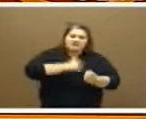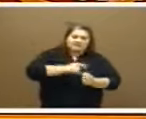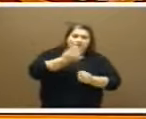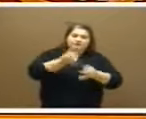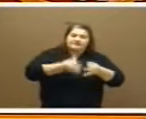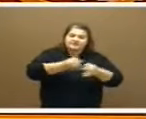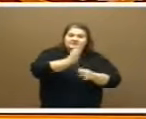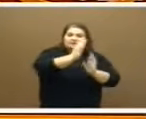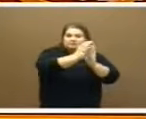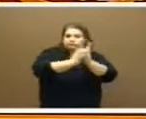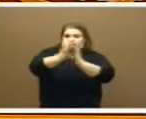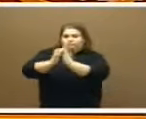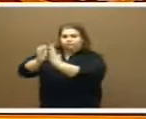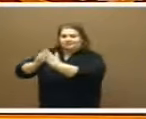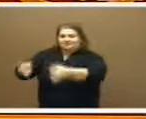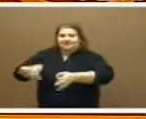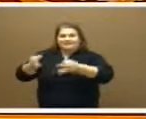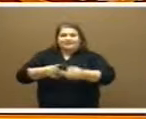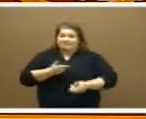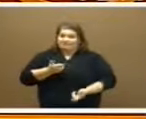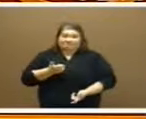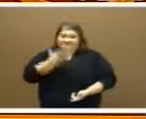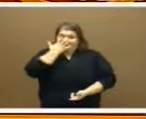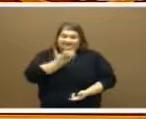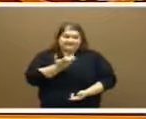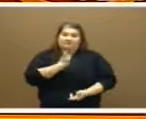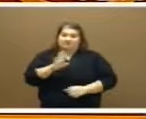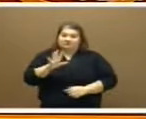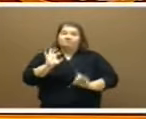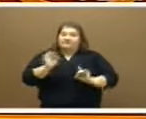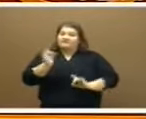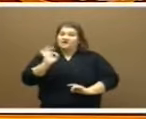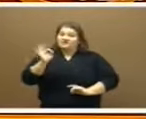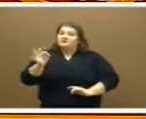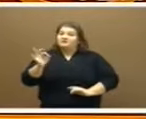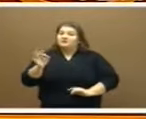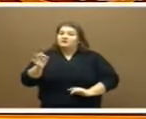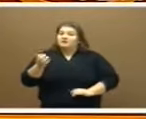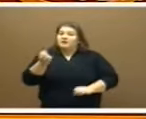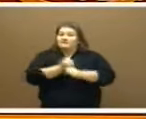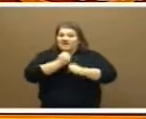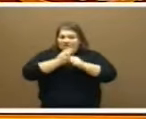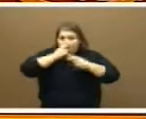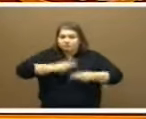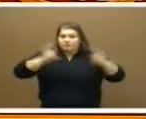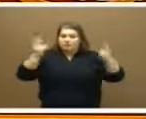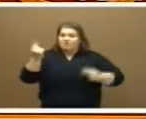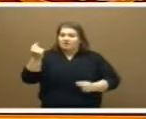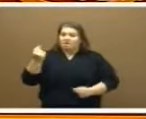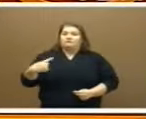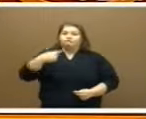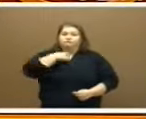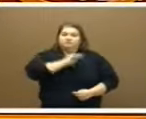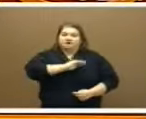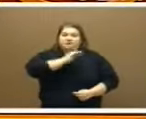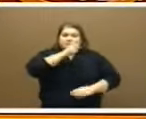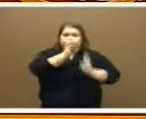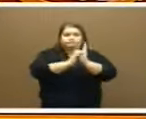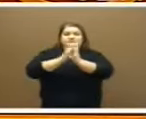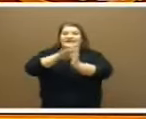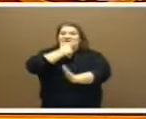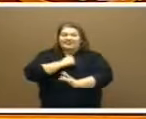allá. Pero la triste realidad es que los empleados públicos han perdido muchísimo poder adquisitivo gracias a esos recortes, que son